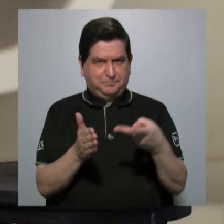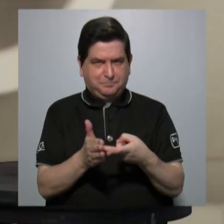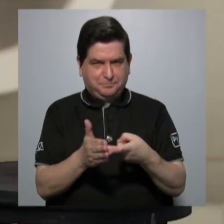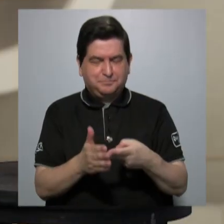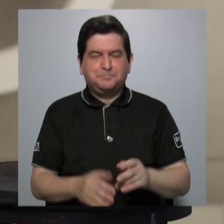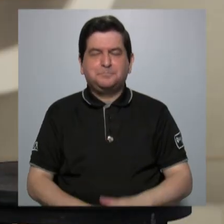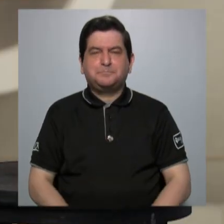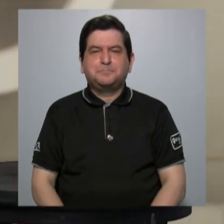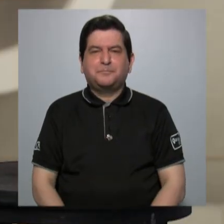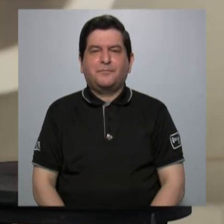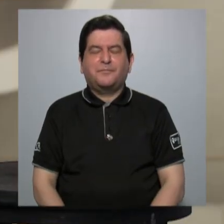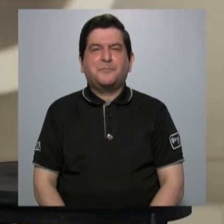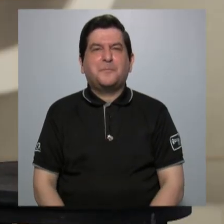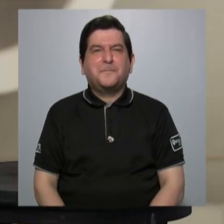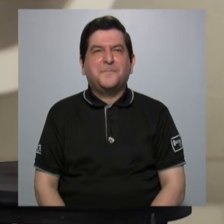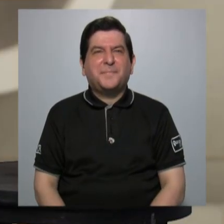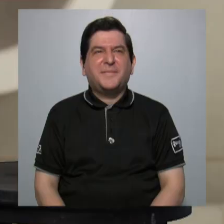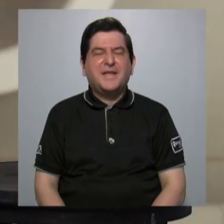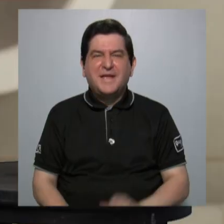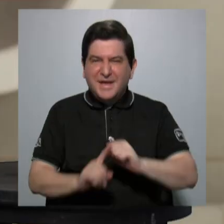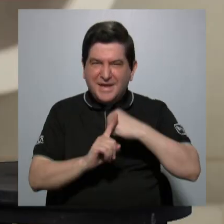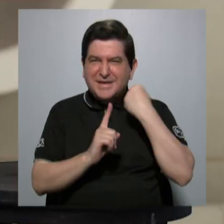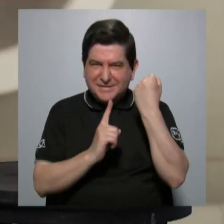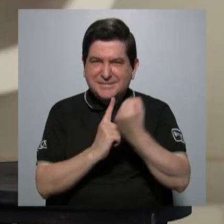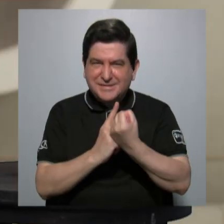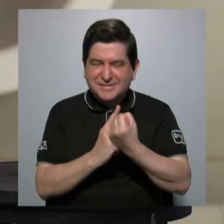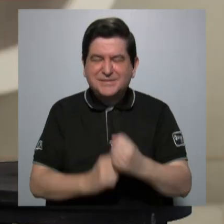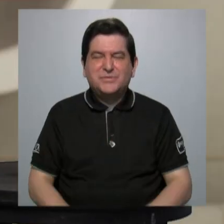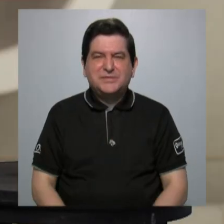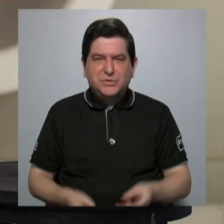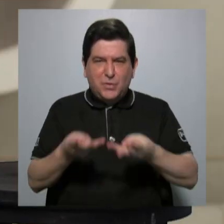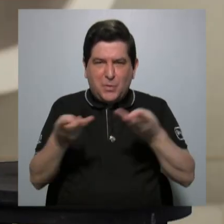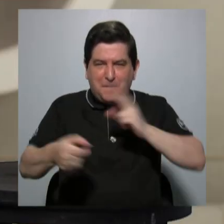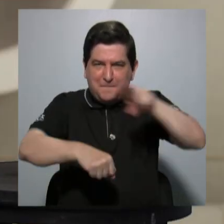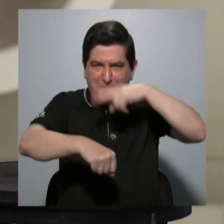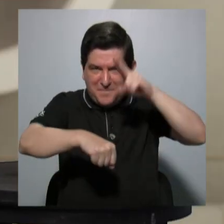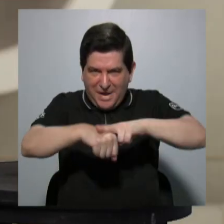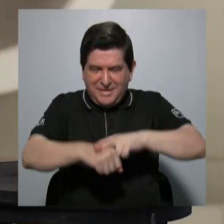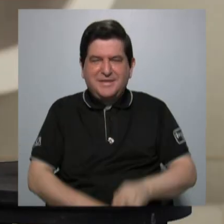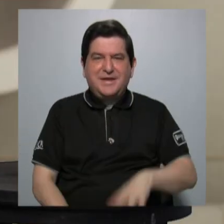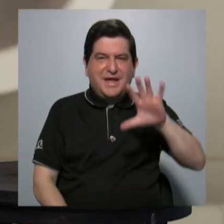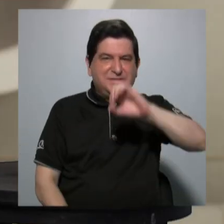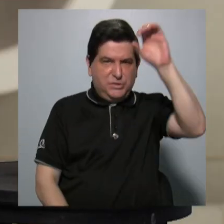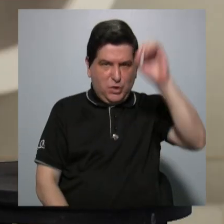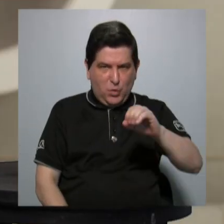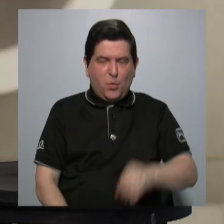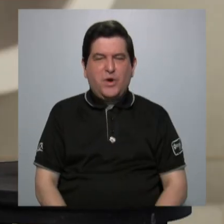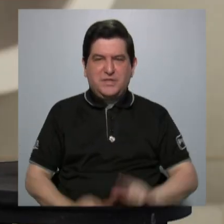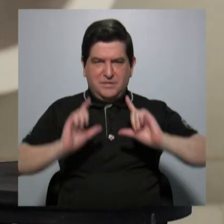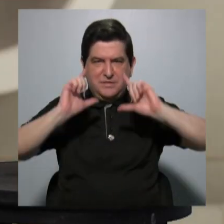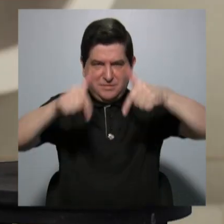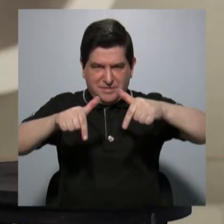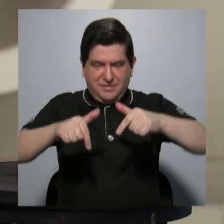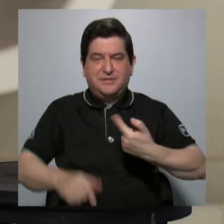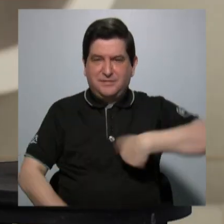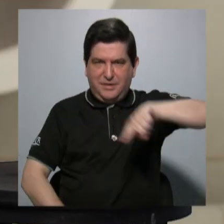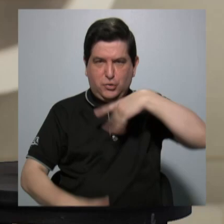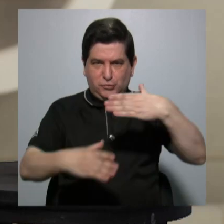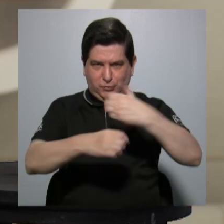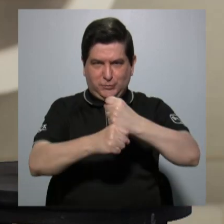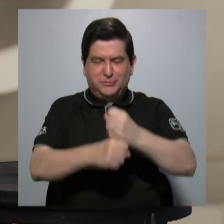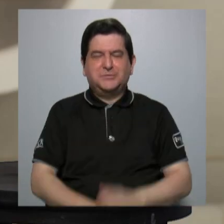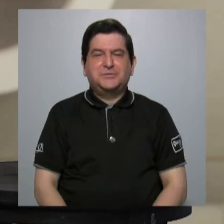que el 80% de la materia orgánica representa el 50% de los residuos que